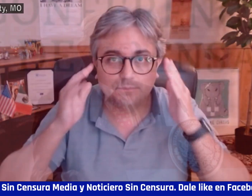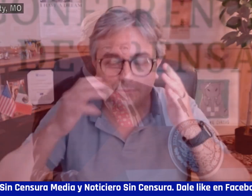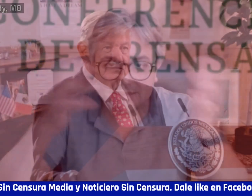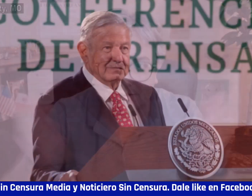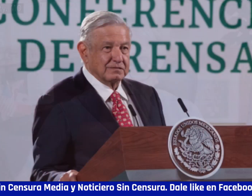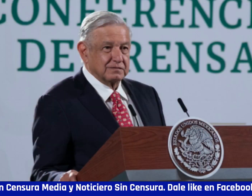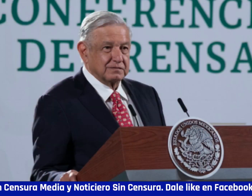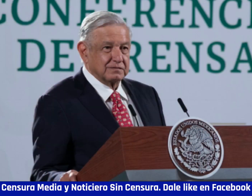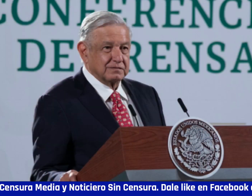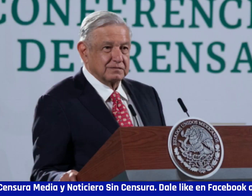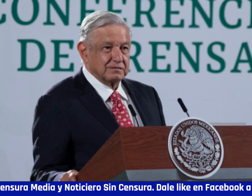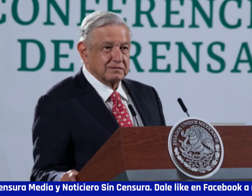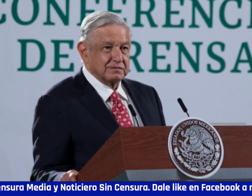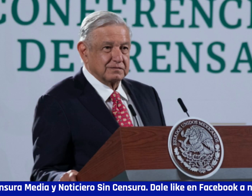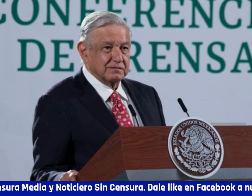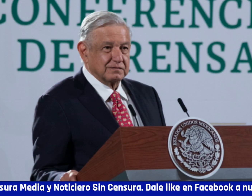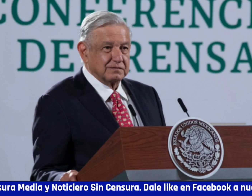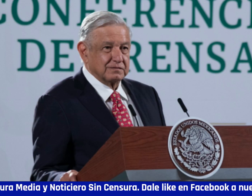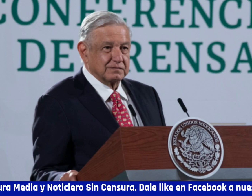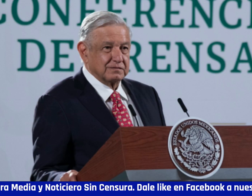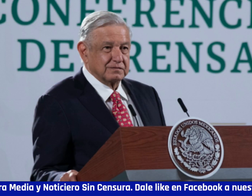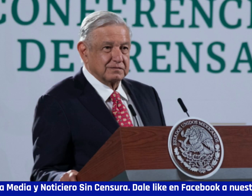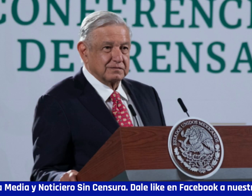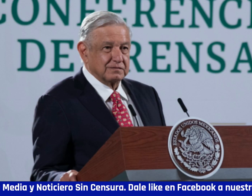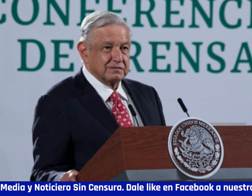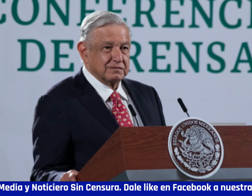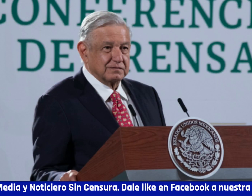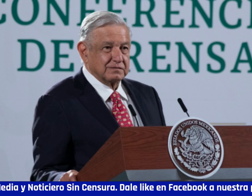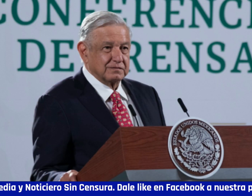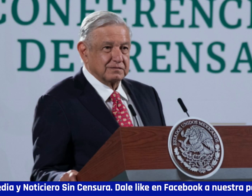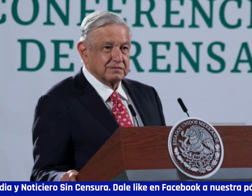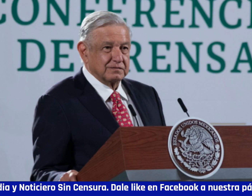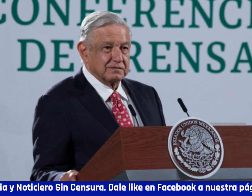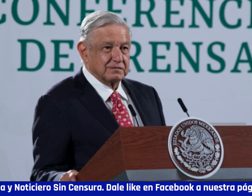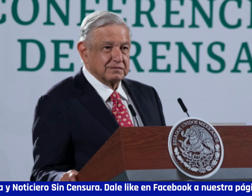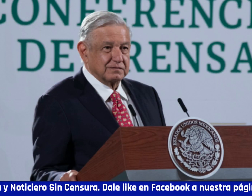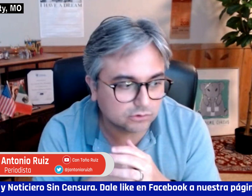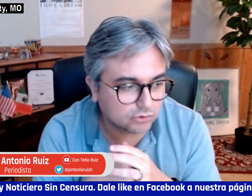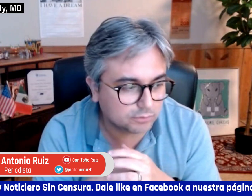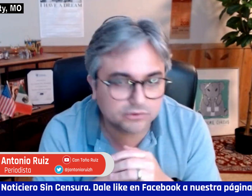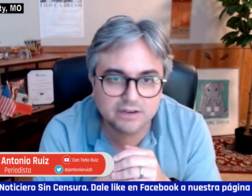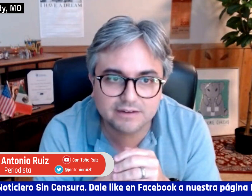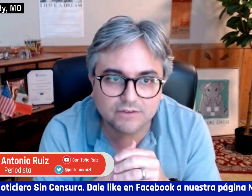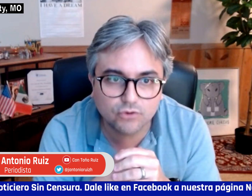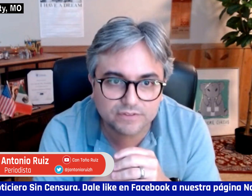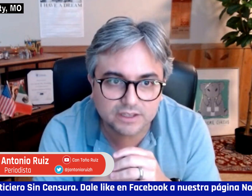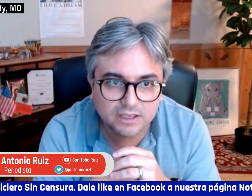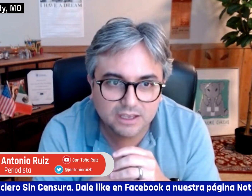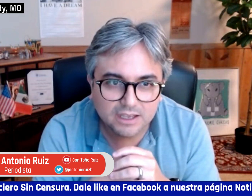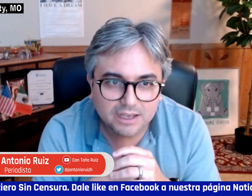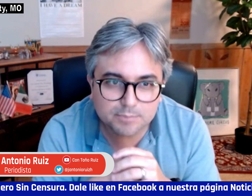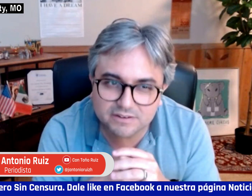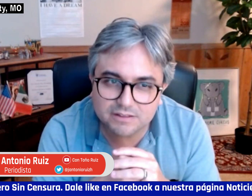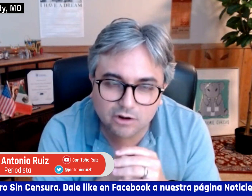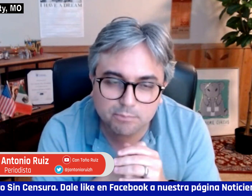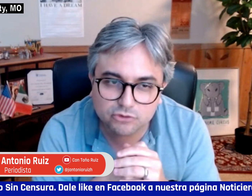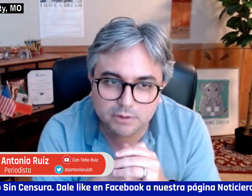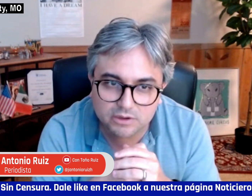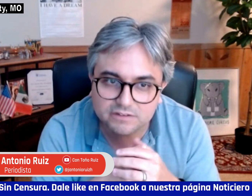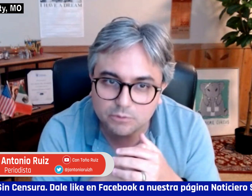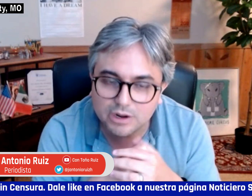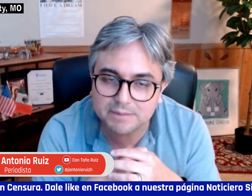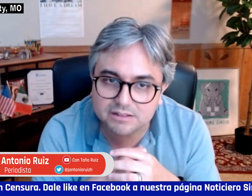de permitir las preguntas, de comenzar con las preguntas de los reporteros, de los corresponsales de La Fuente, el presidente